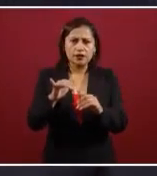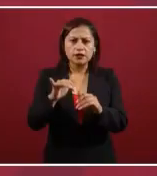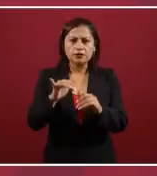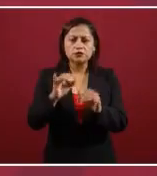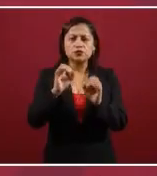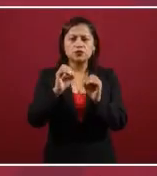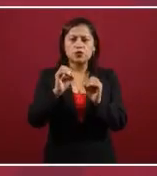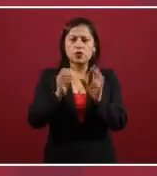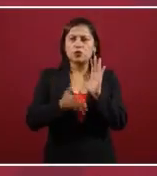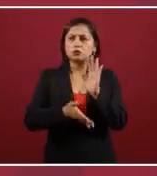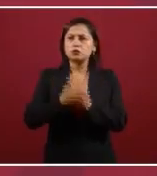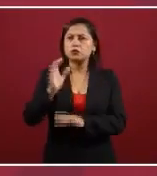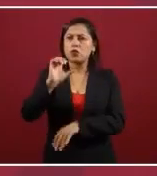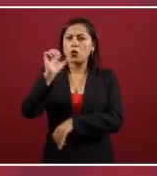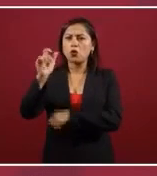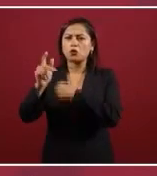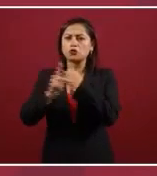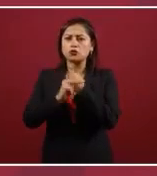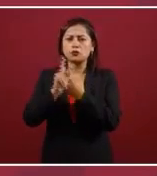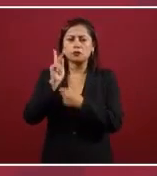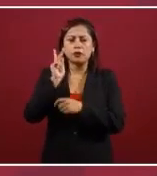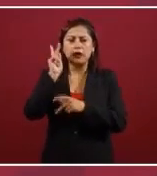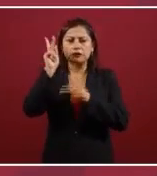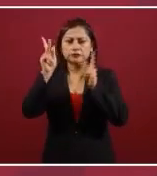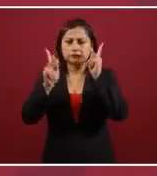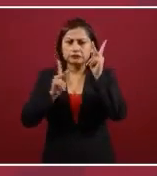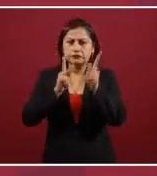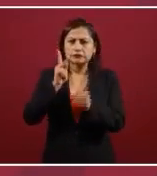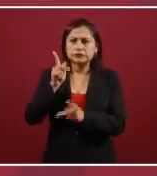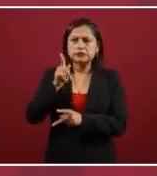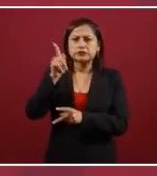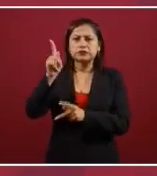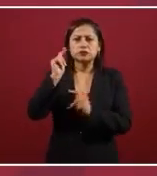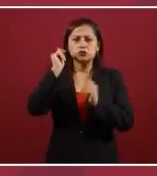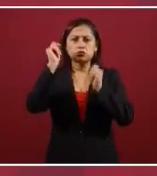visitas al extranjero, mucho turismo político.